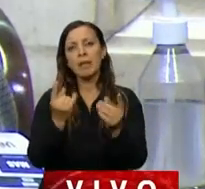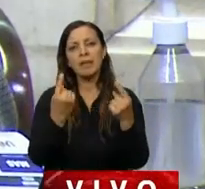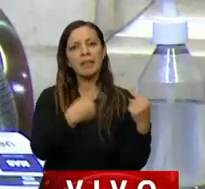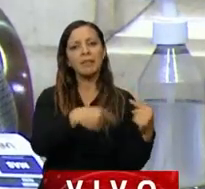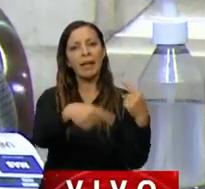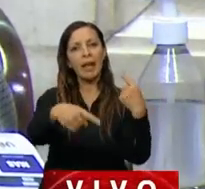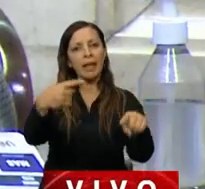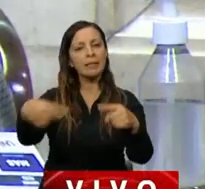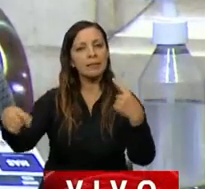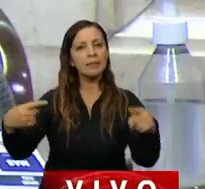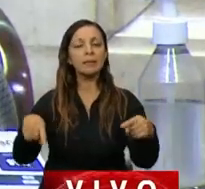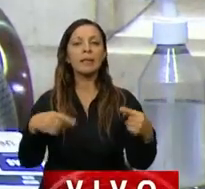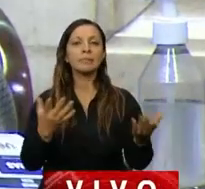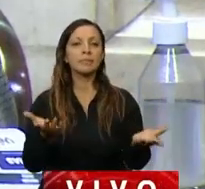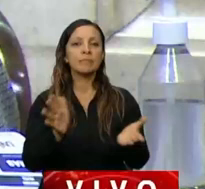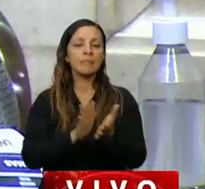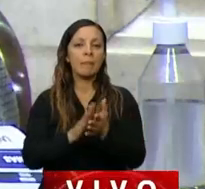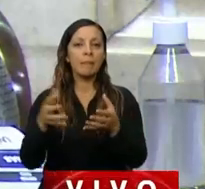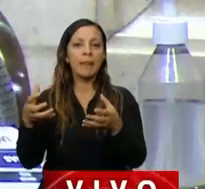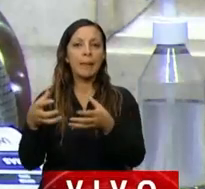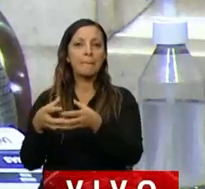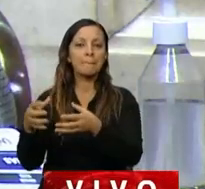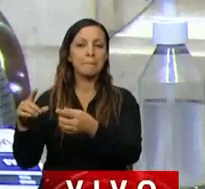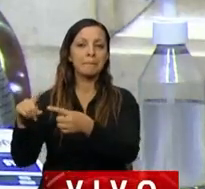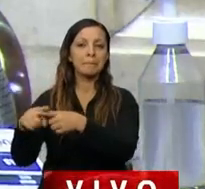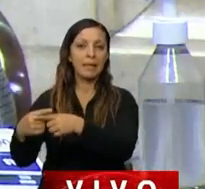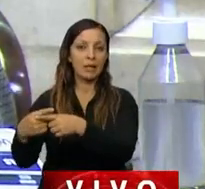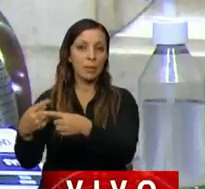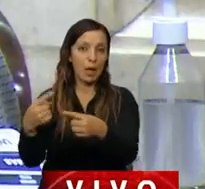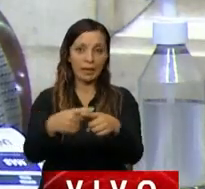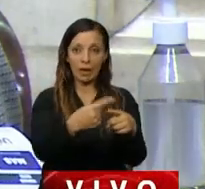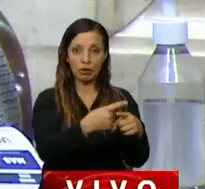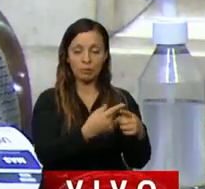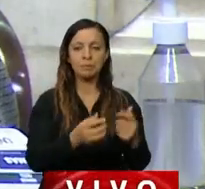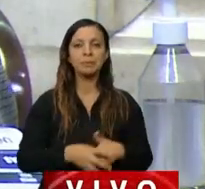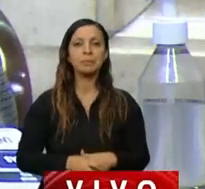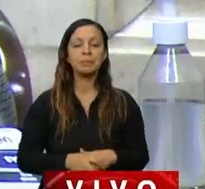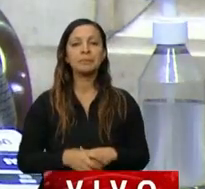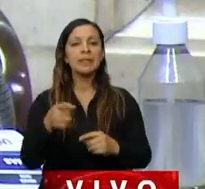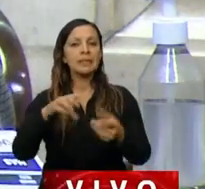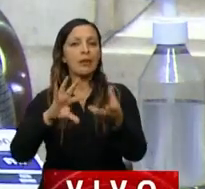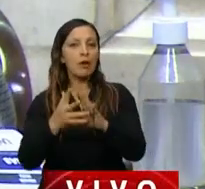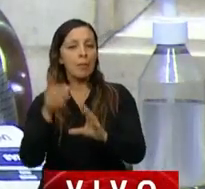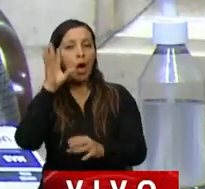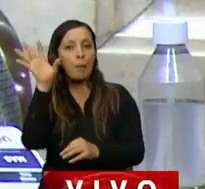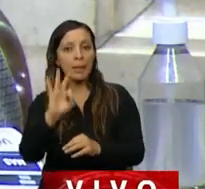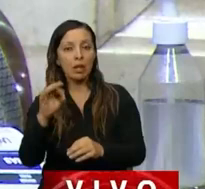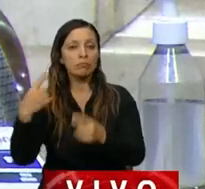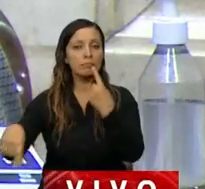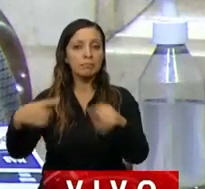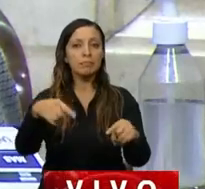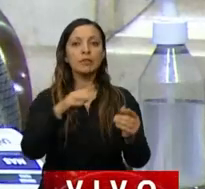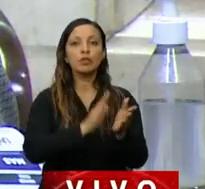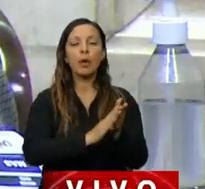fraccionamiento desde el punto de vista de los partidos que están representados. Y ese fraccionamiento surge de la